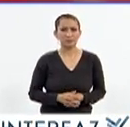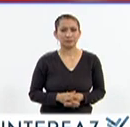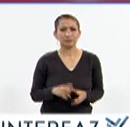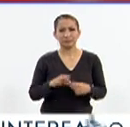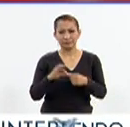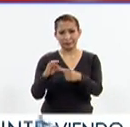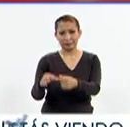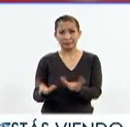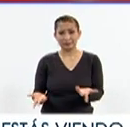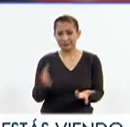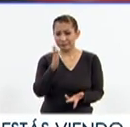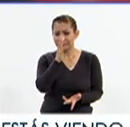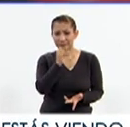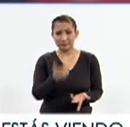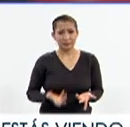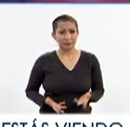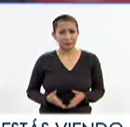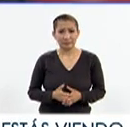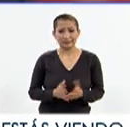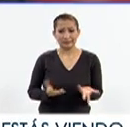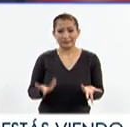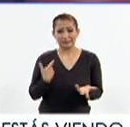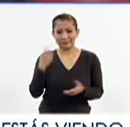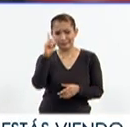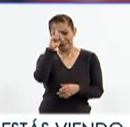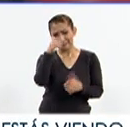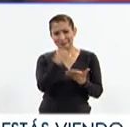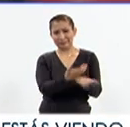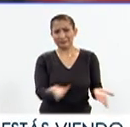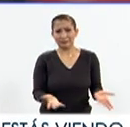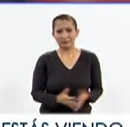guía, no puede ser tutor,